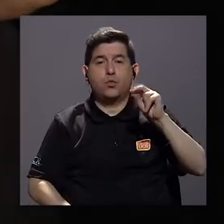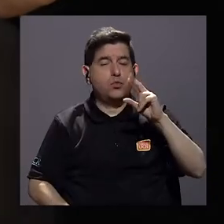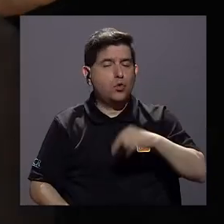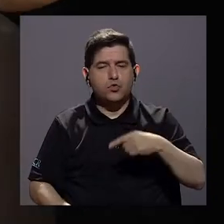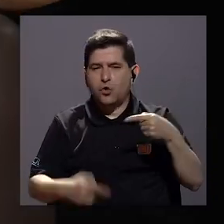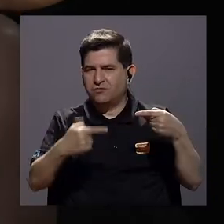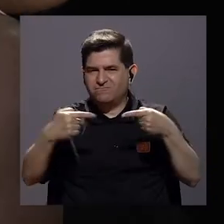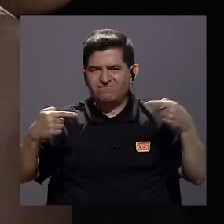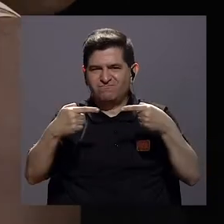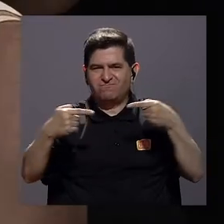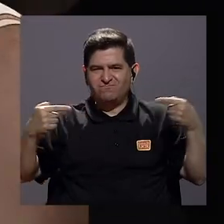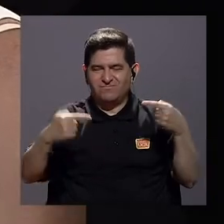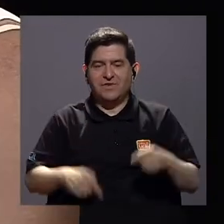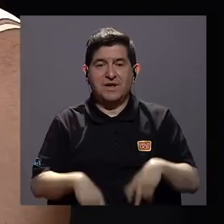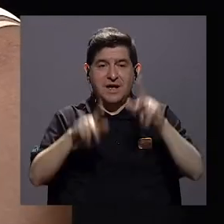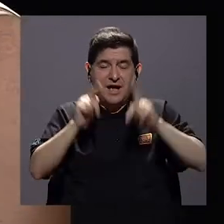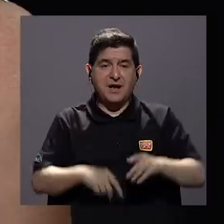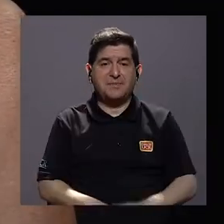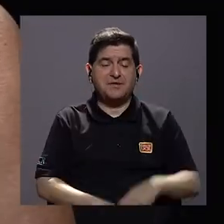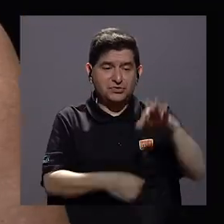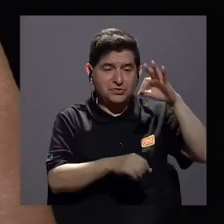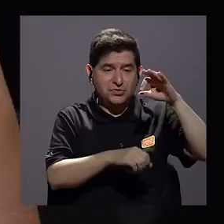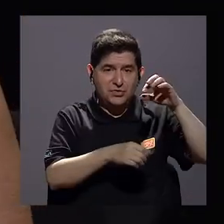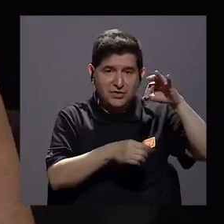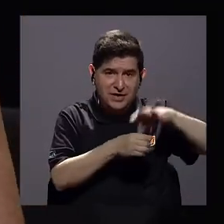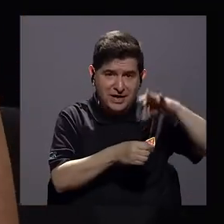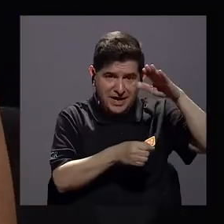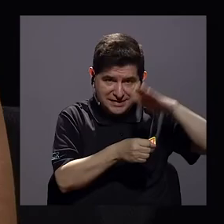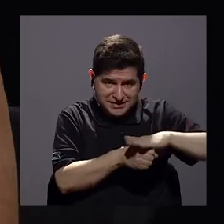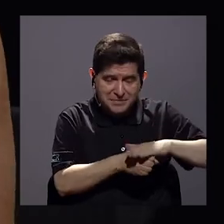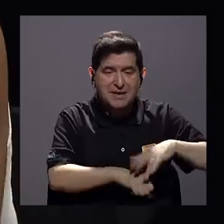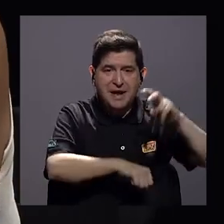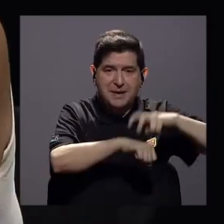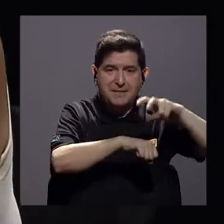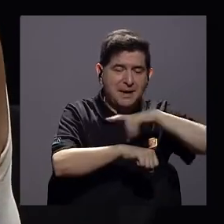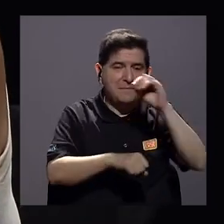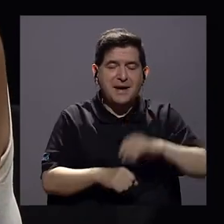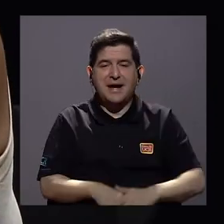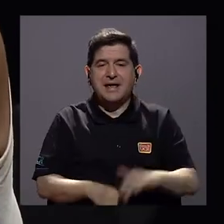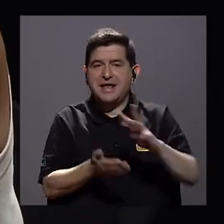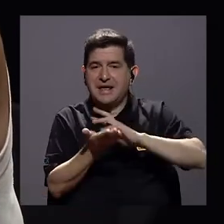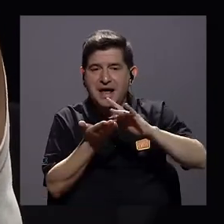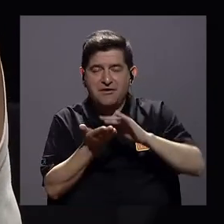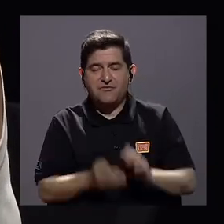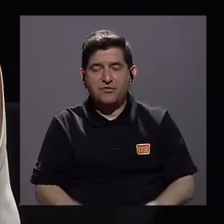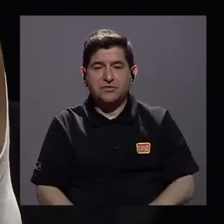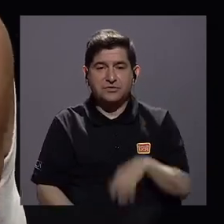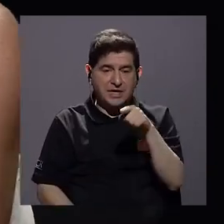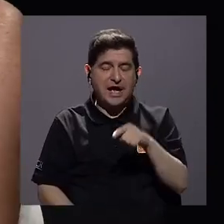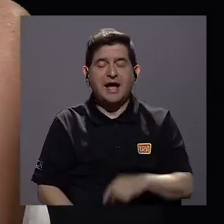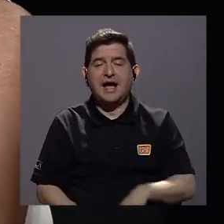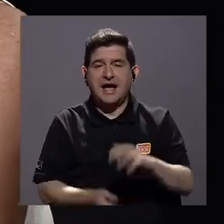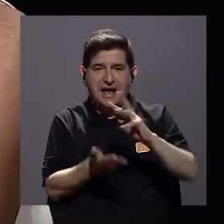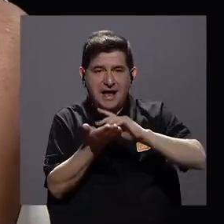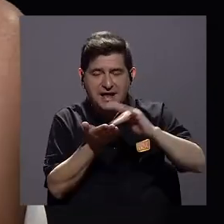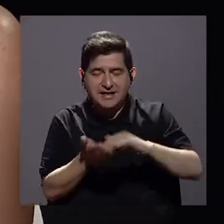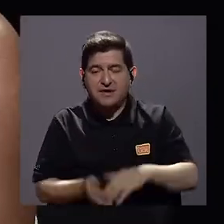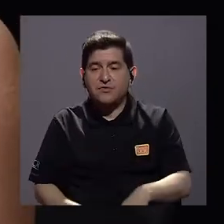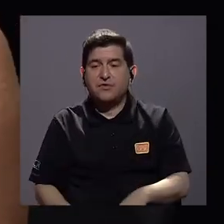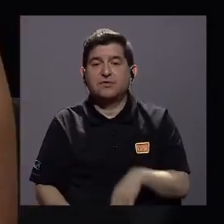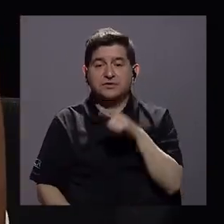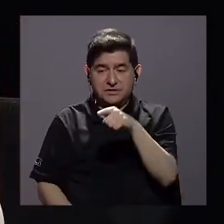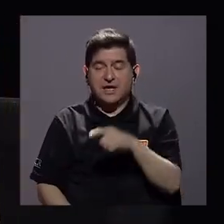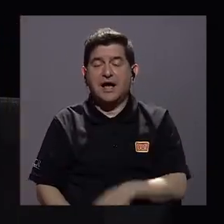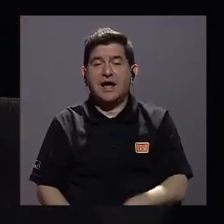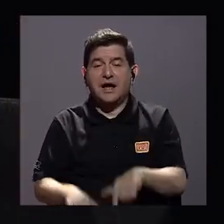pelear al que siembra papa con el que siembra arroz, porque el que siembra arroz donde hay agua y el que siembra papa pues utiliza